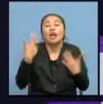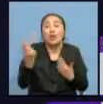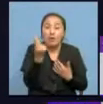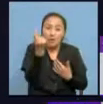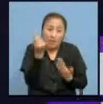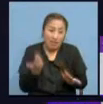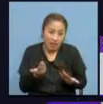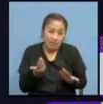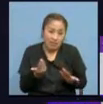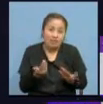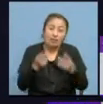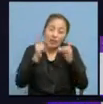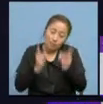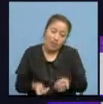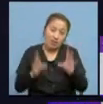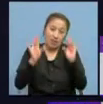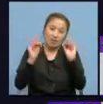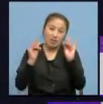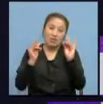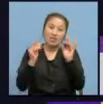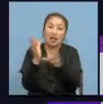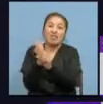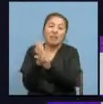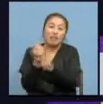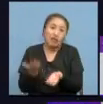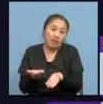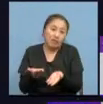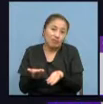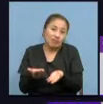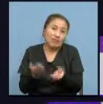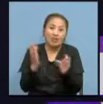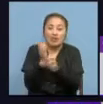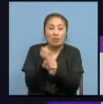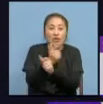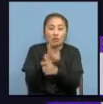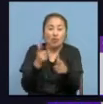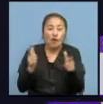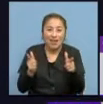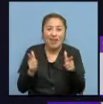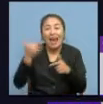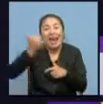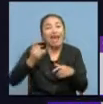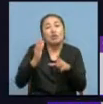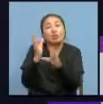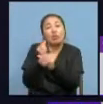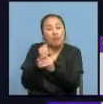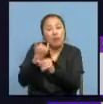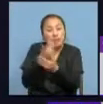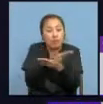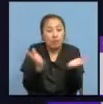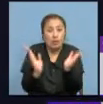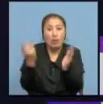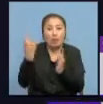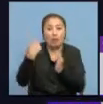dinero, también es complejo el transporte, es decir, como no hay transporte, o sea, hay un transporte público, pero a la